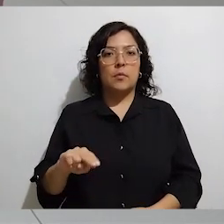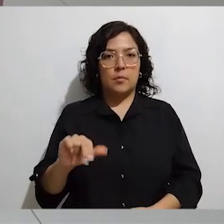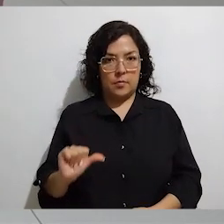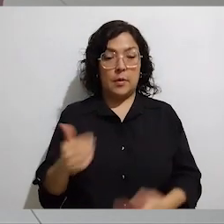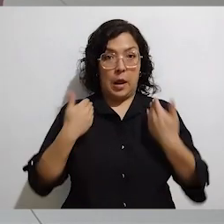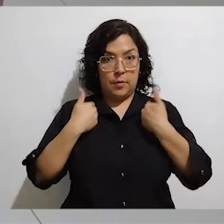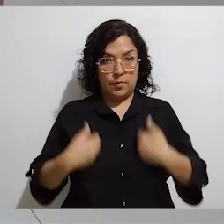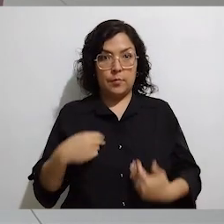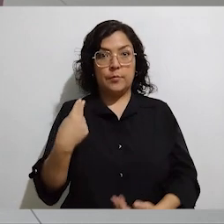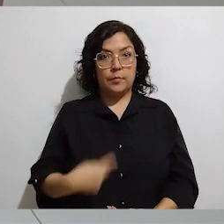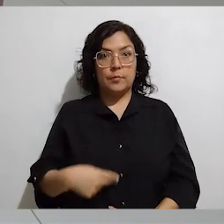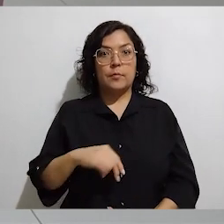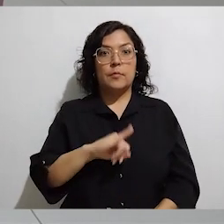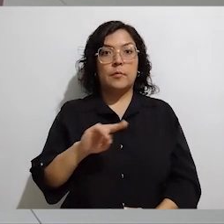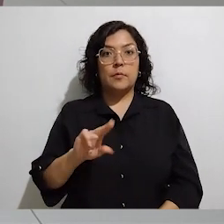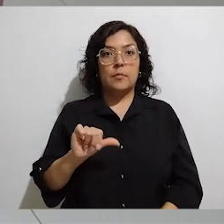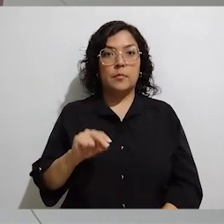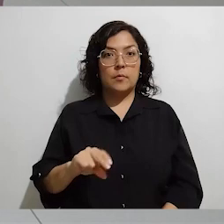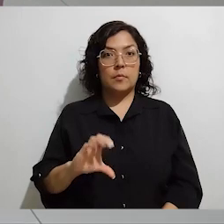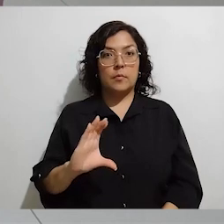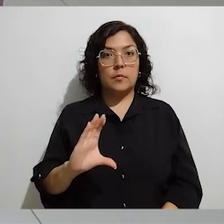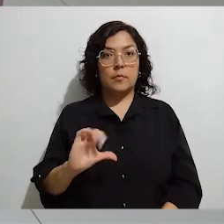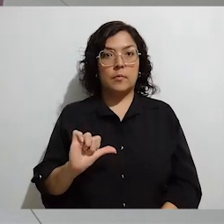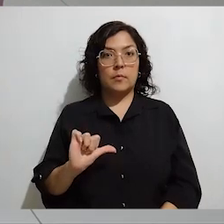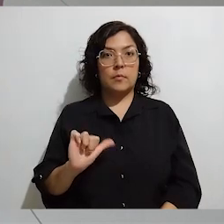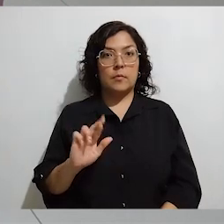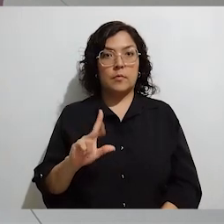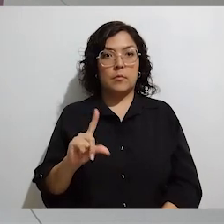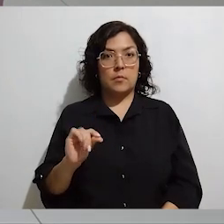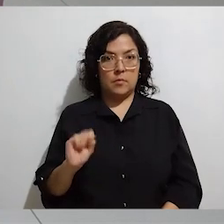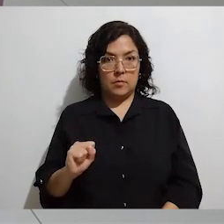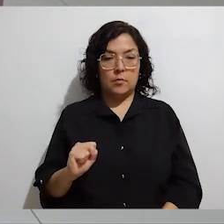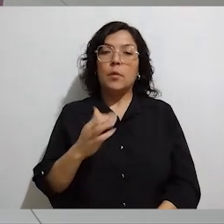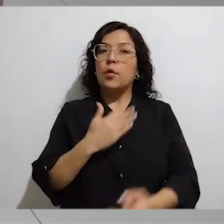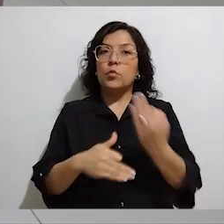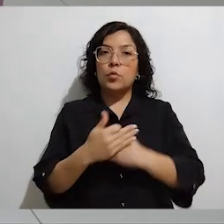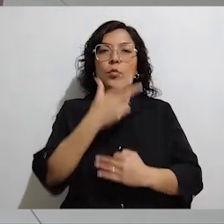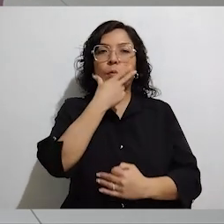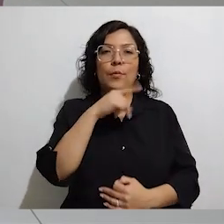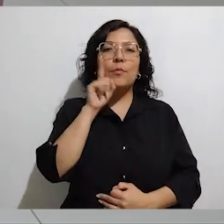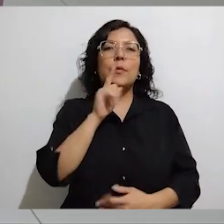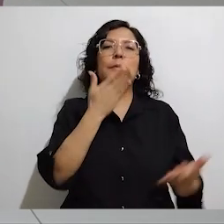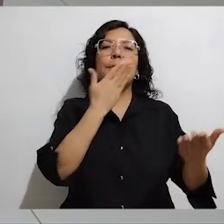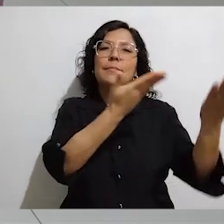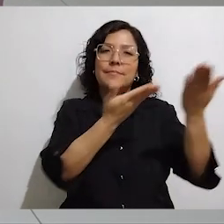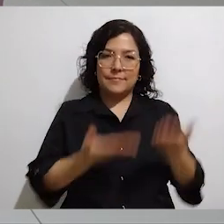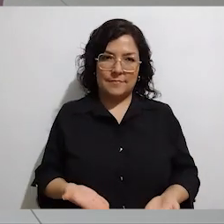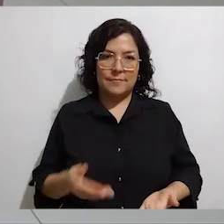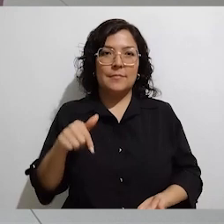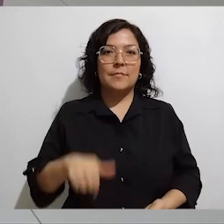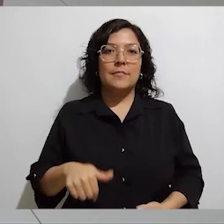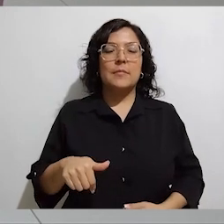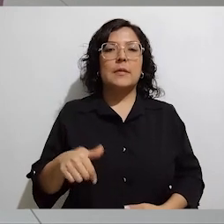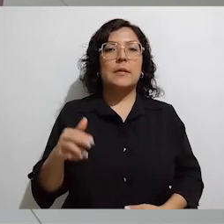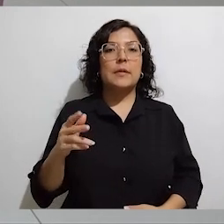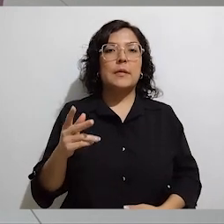amigo, consejero electoral Juan Carlos Cisneros Ruiz, le da a todas y a todos ustedes la más cordial de las bienvenidas a este